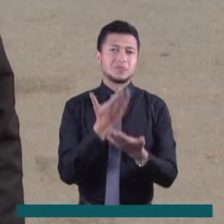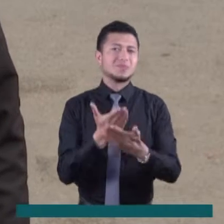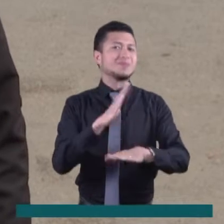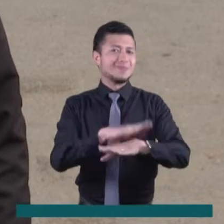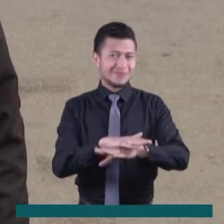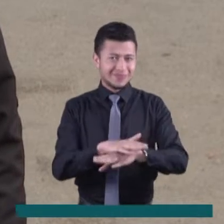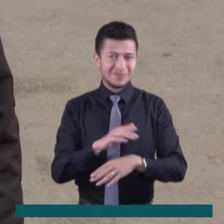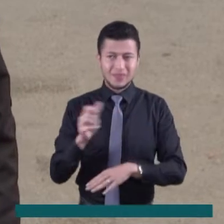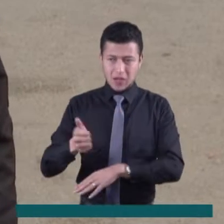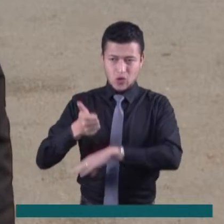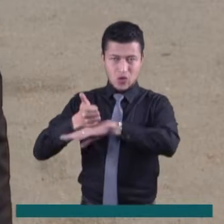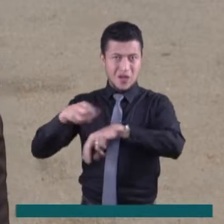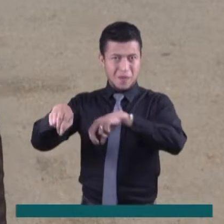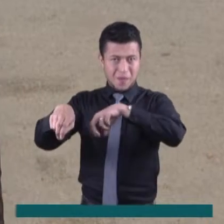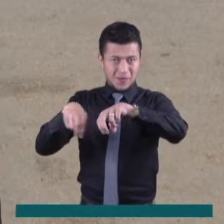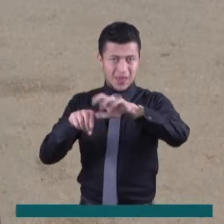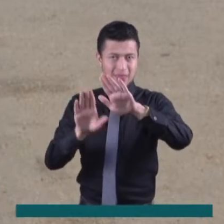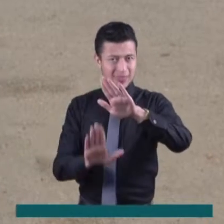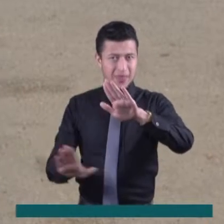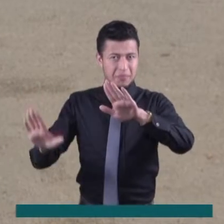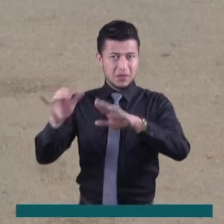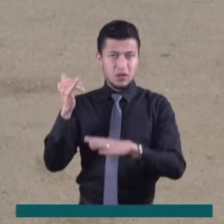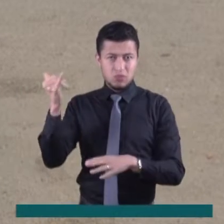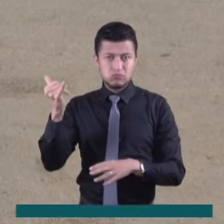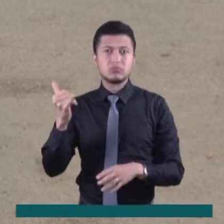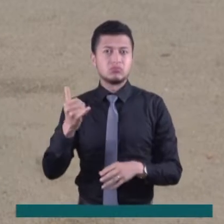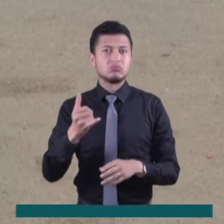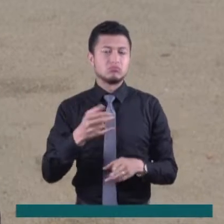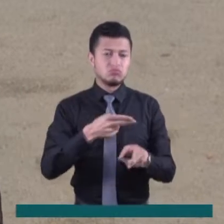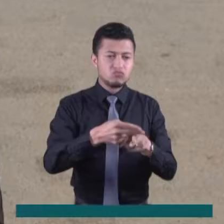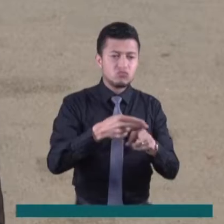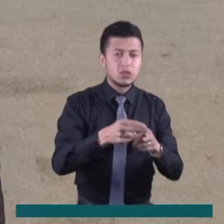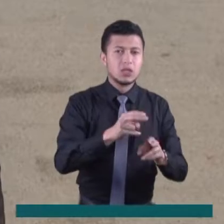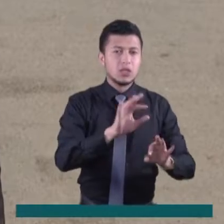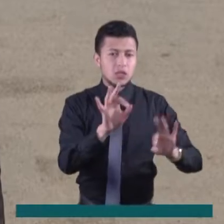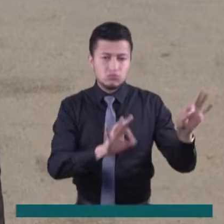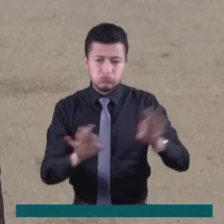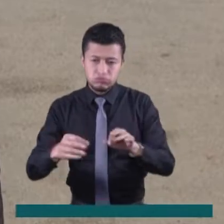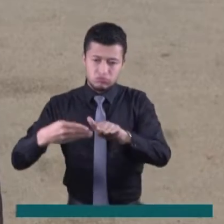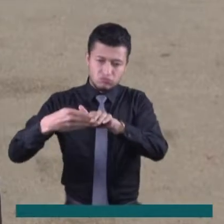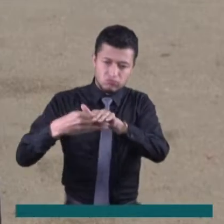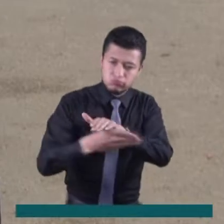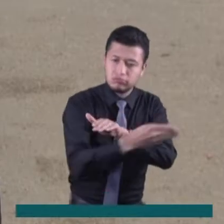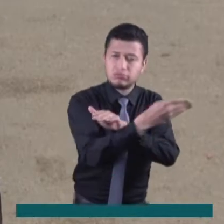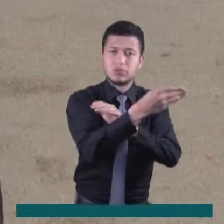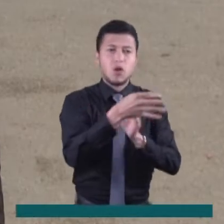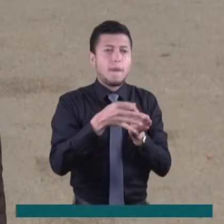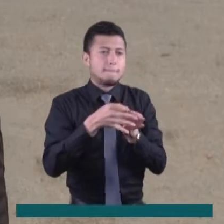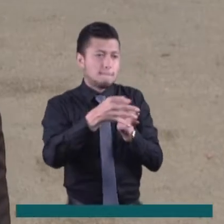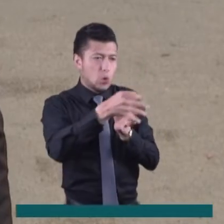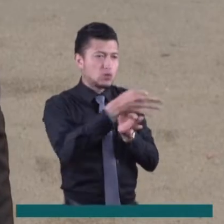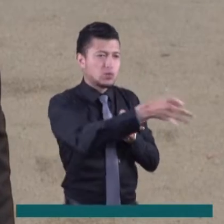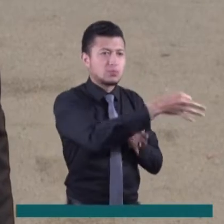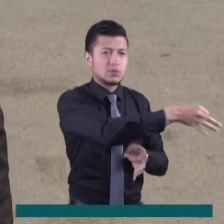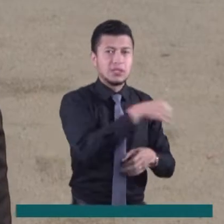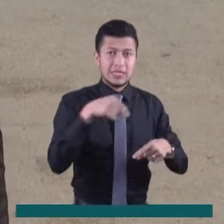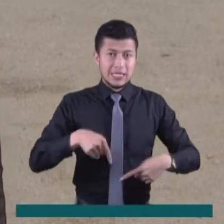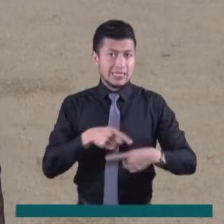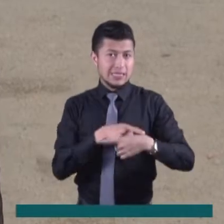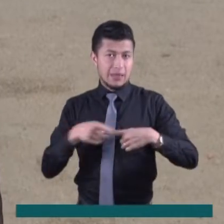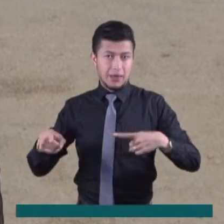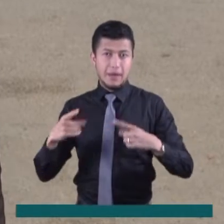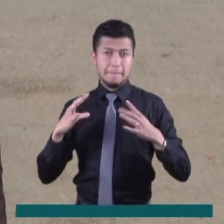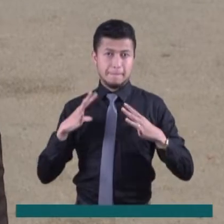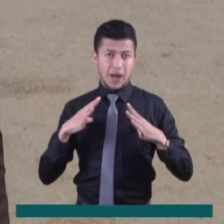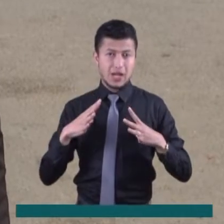Buenas tardes. Las autoridades de movilidad del departamento realizarán controles en los ingresos a los municipios